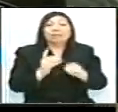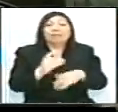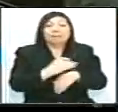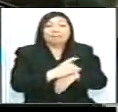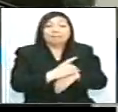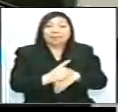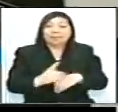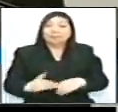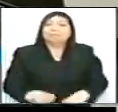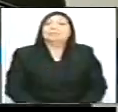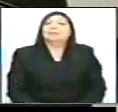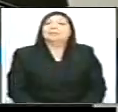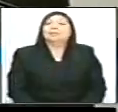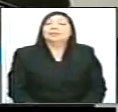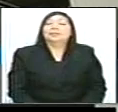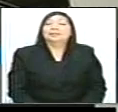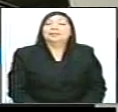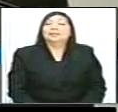departamentales y